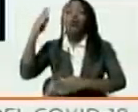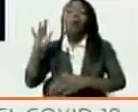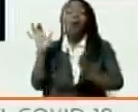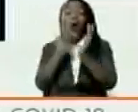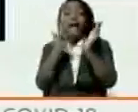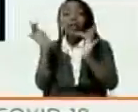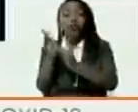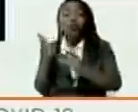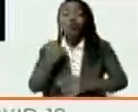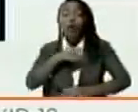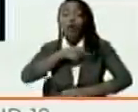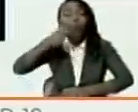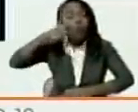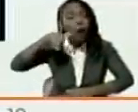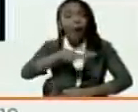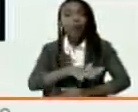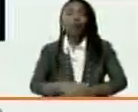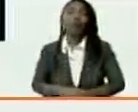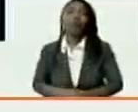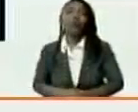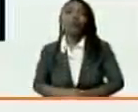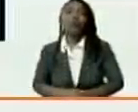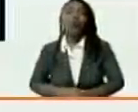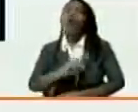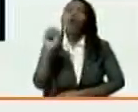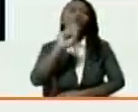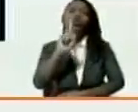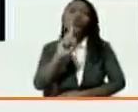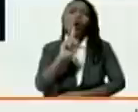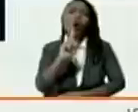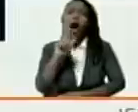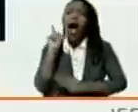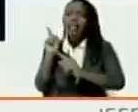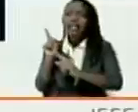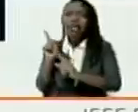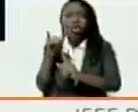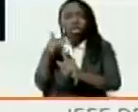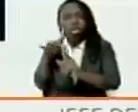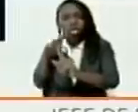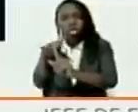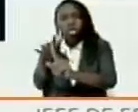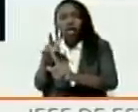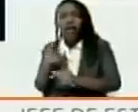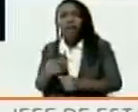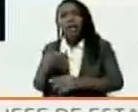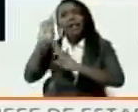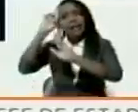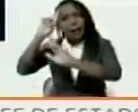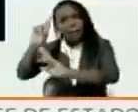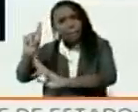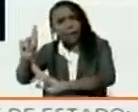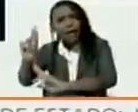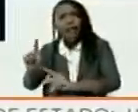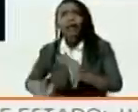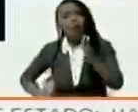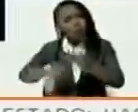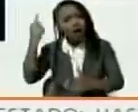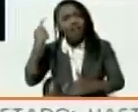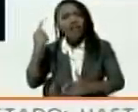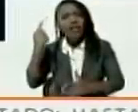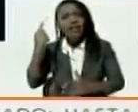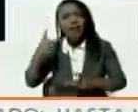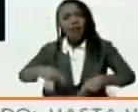por nuestro pueblo, no sean tan miserables y perversos. Respeten, aunque sea una vez en la